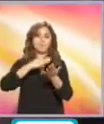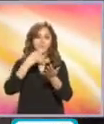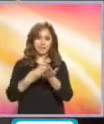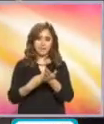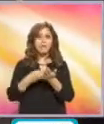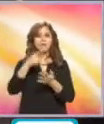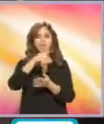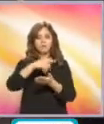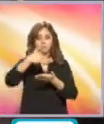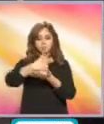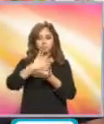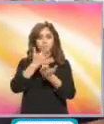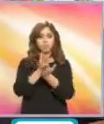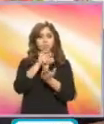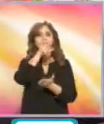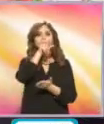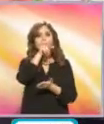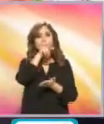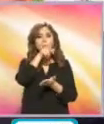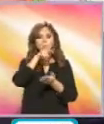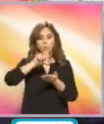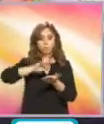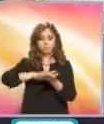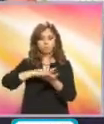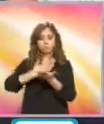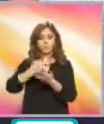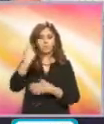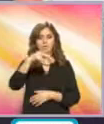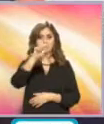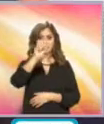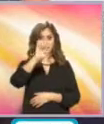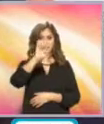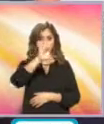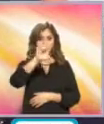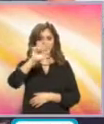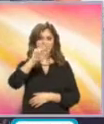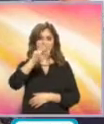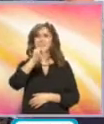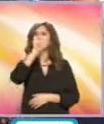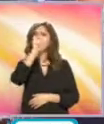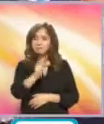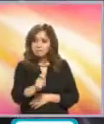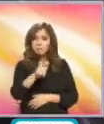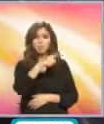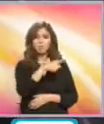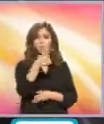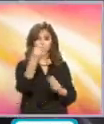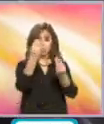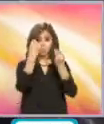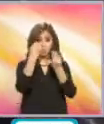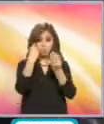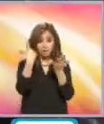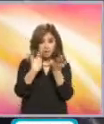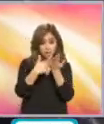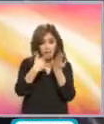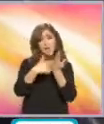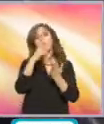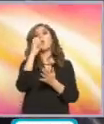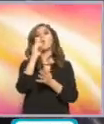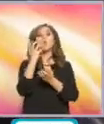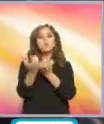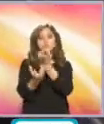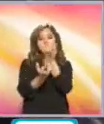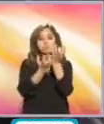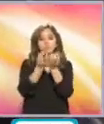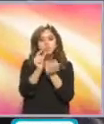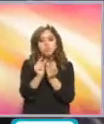nuestros trocitos de pollo. Que eso es sellar. Eso es sellar, sí. Si nosotros ponemos mucho aceite o la flama muy baja, ¿qué es lo que va a pasar?